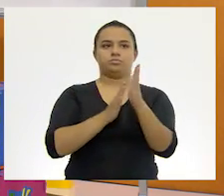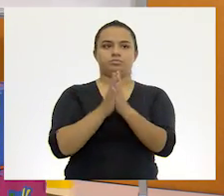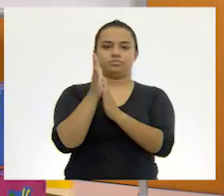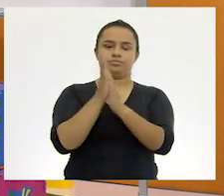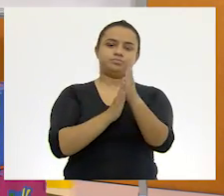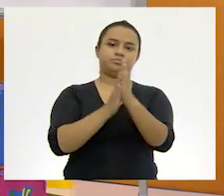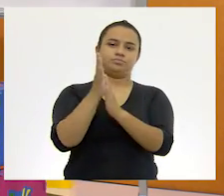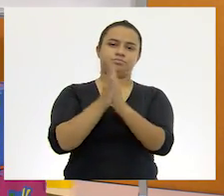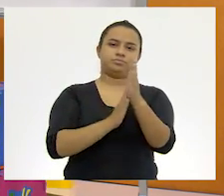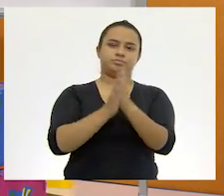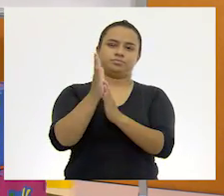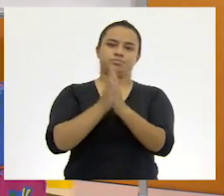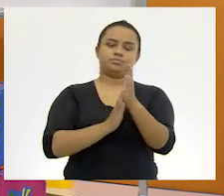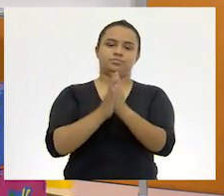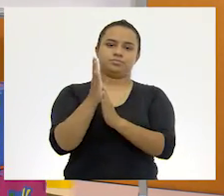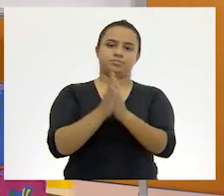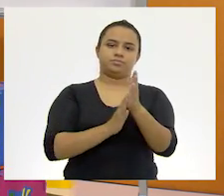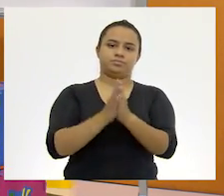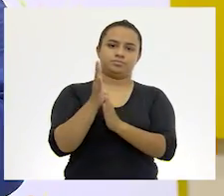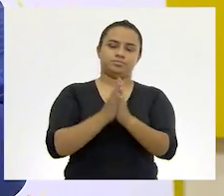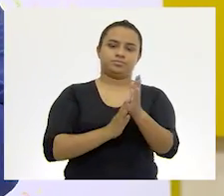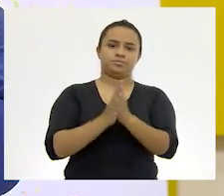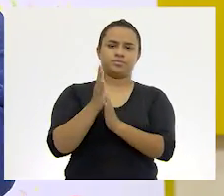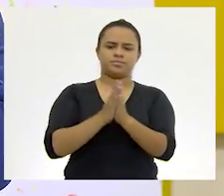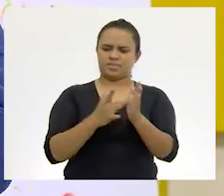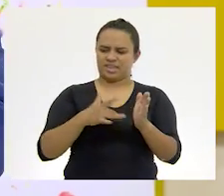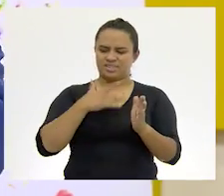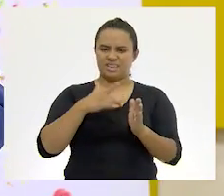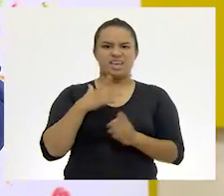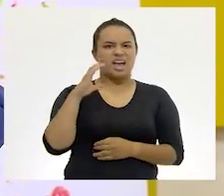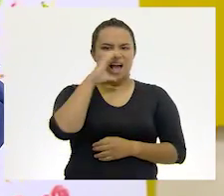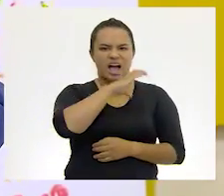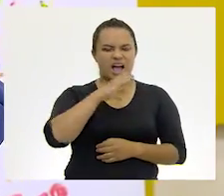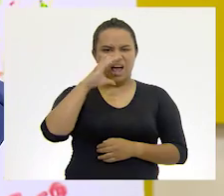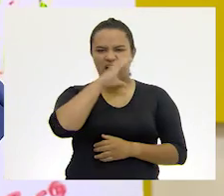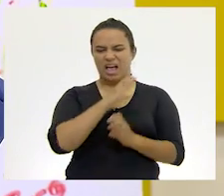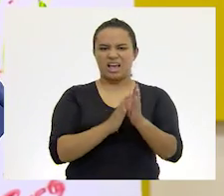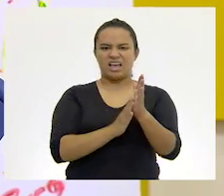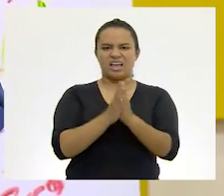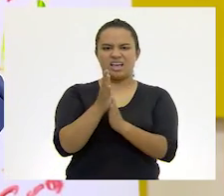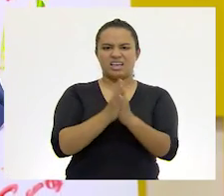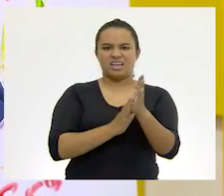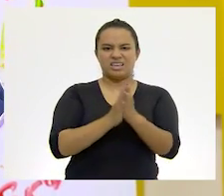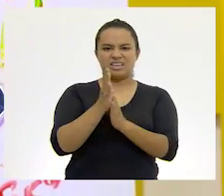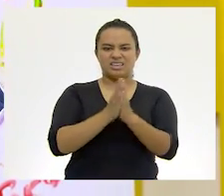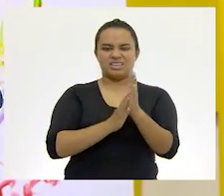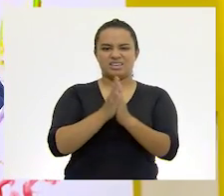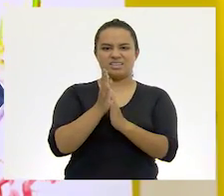manos. Empieza a sentir la temperatura, la textura de tu piel.